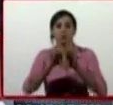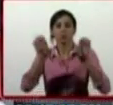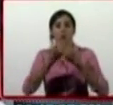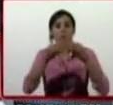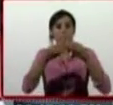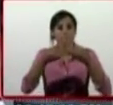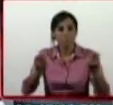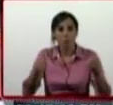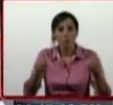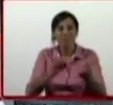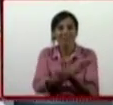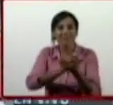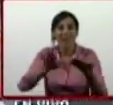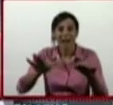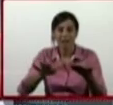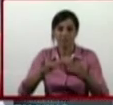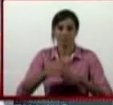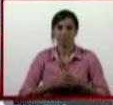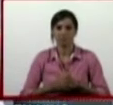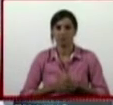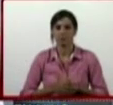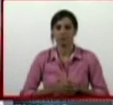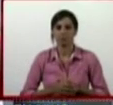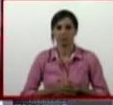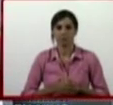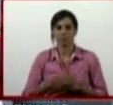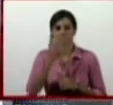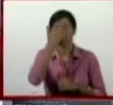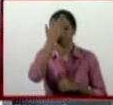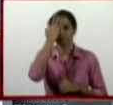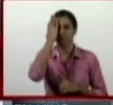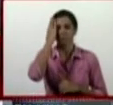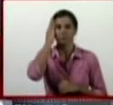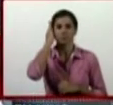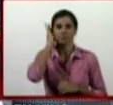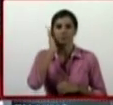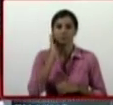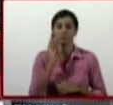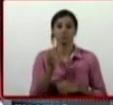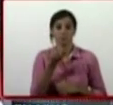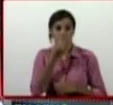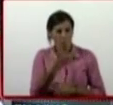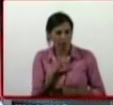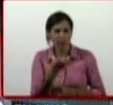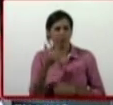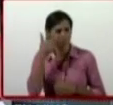pública, universitaria, gratuita, de calidad.